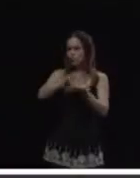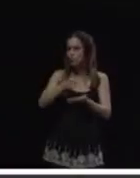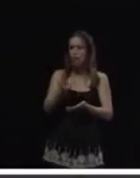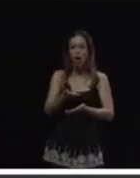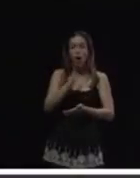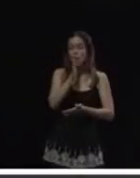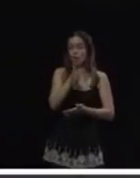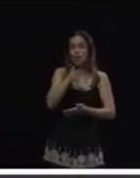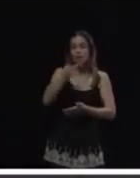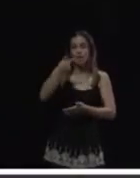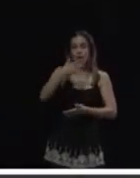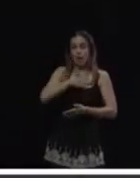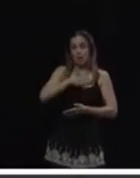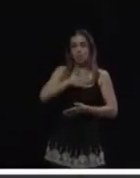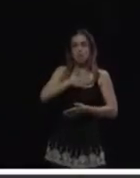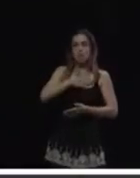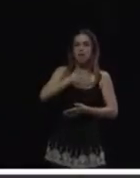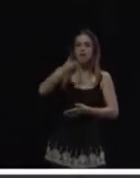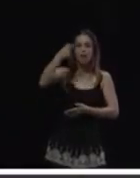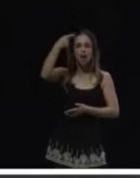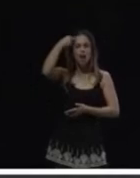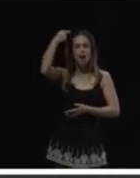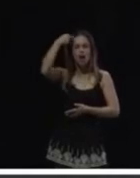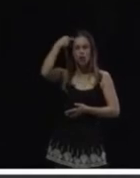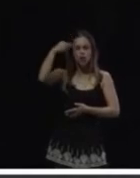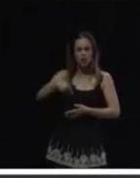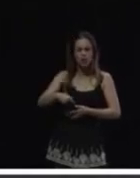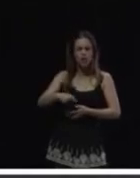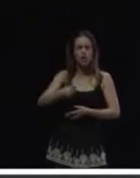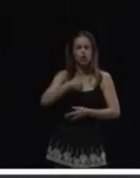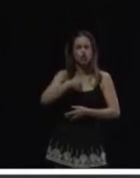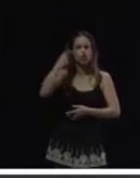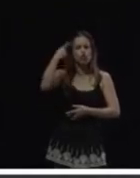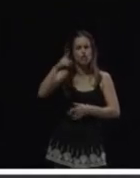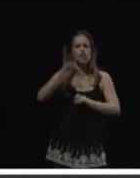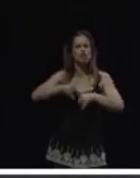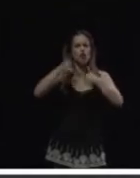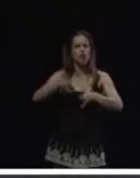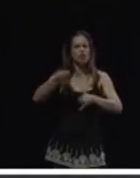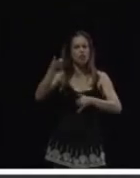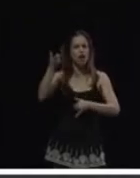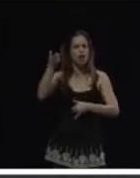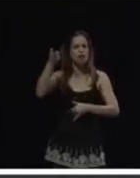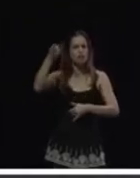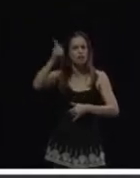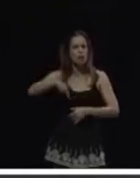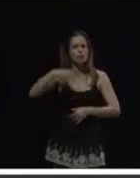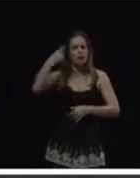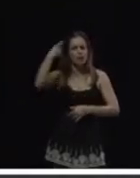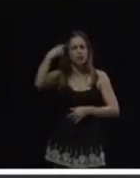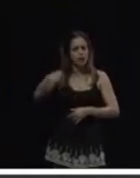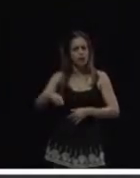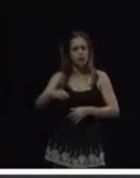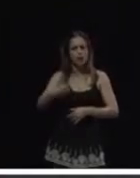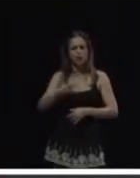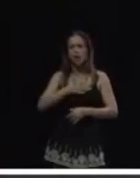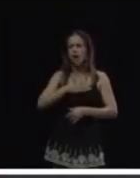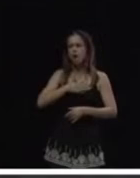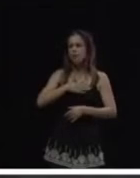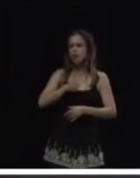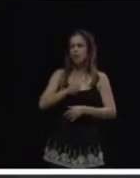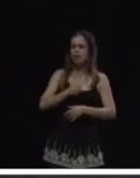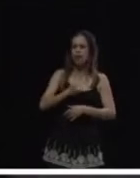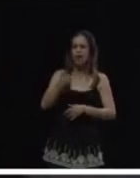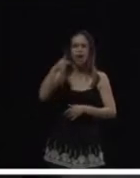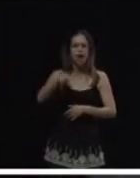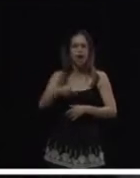en la conciencia, y eso sí quiero que se diga, porque sé que Yolanda también lo sabe y es sensible a eso. Con esa patria en la conciencia, cuando en